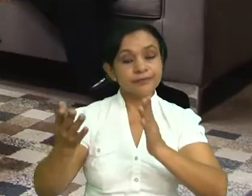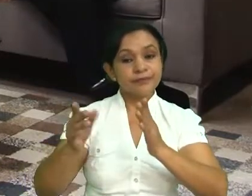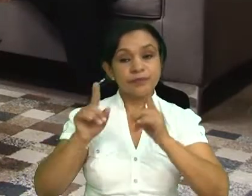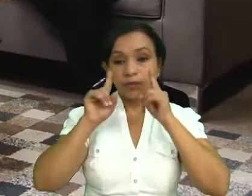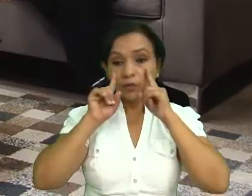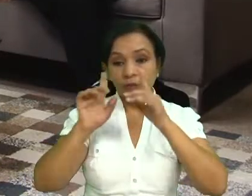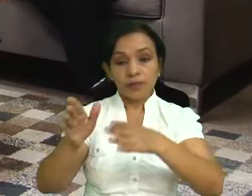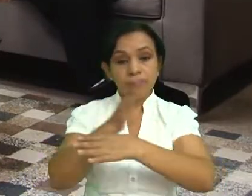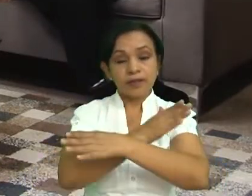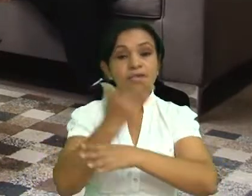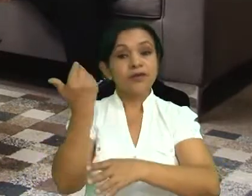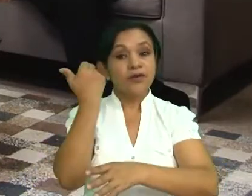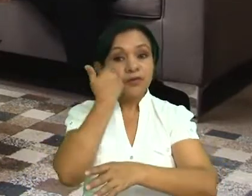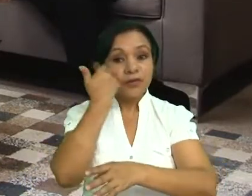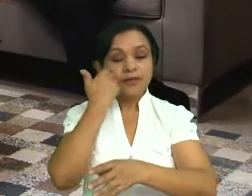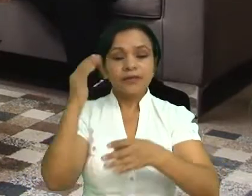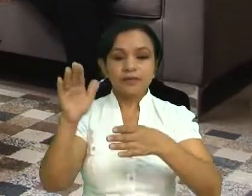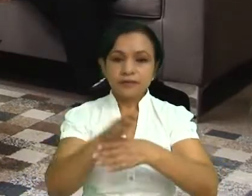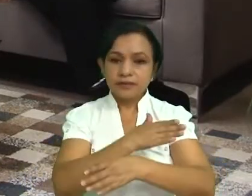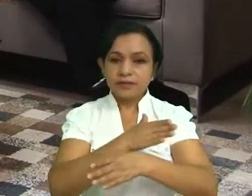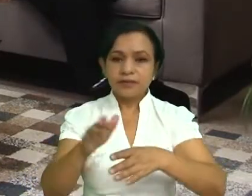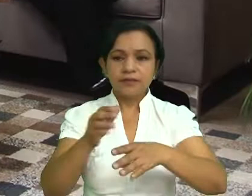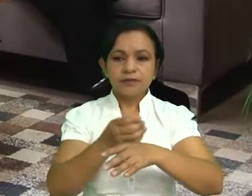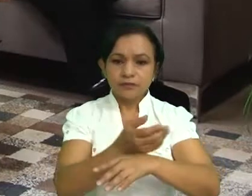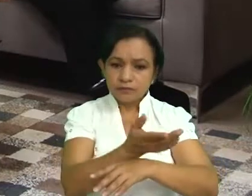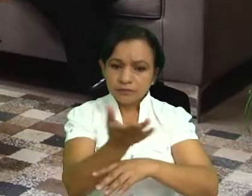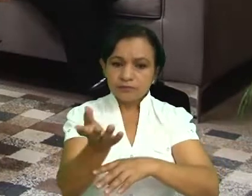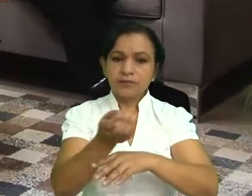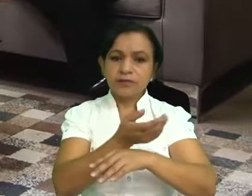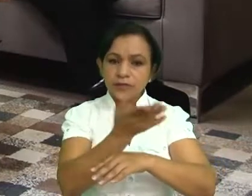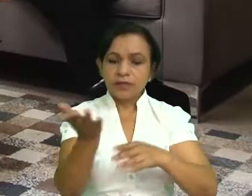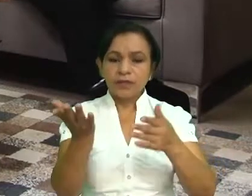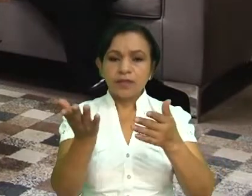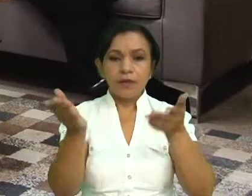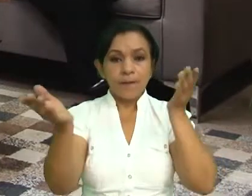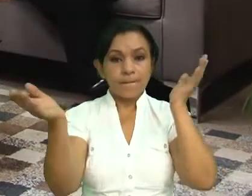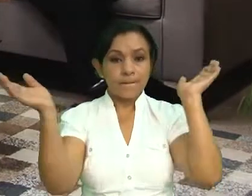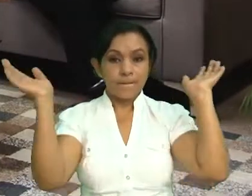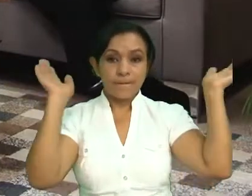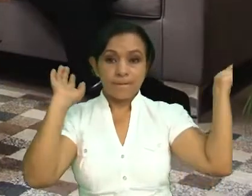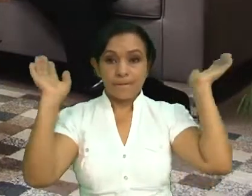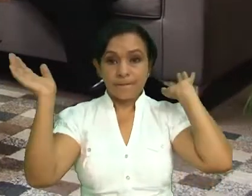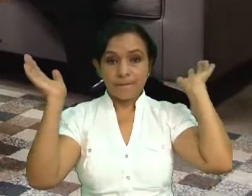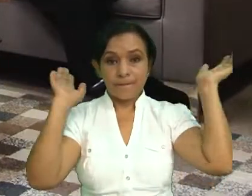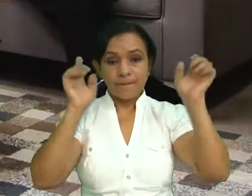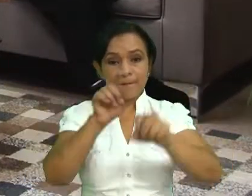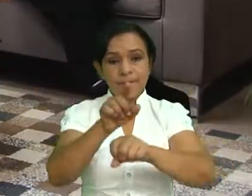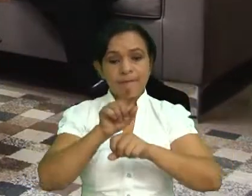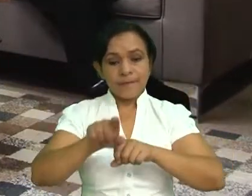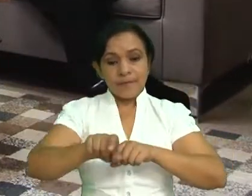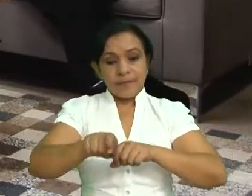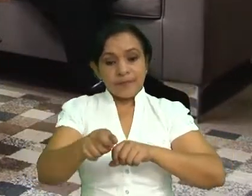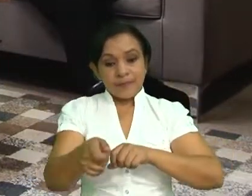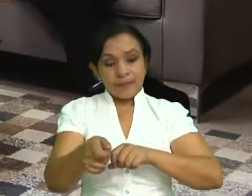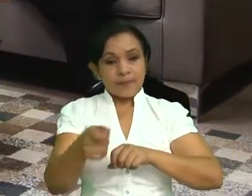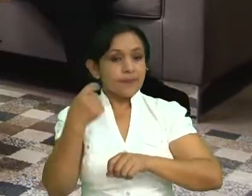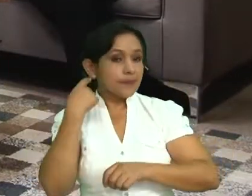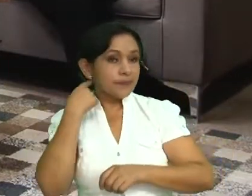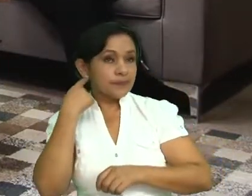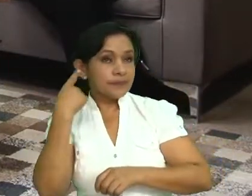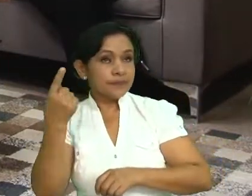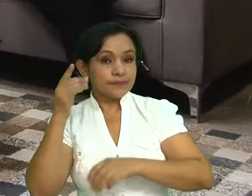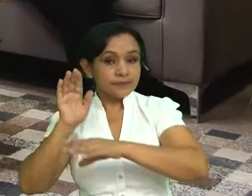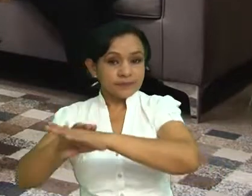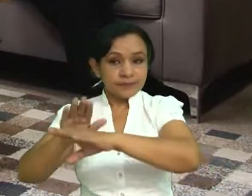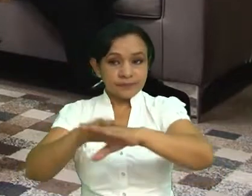decía anteriormente, de sensibilización. Y en el caso del mercado Roberto Buembe, ahí hay una radio. En esa radio se hace